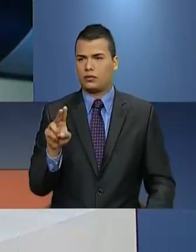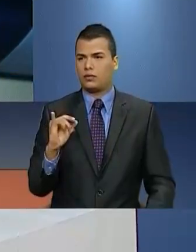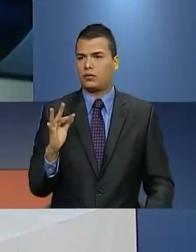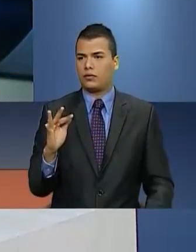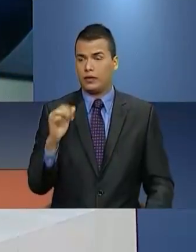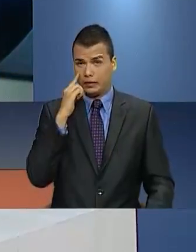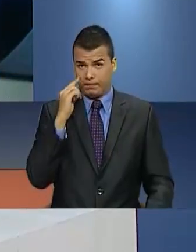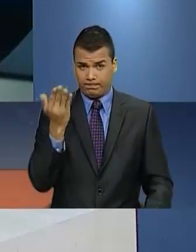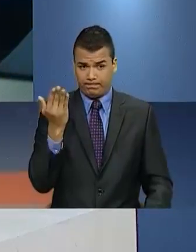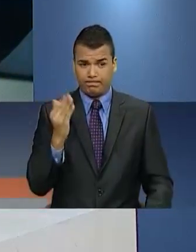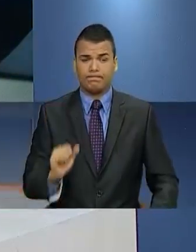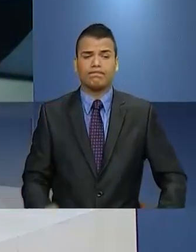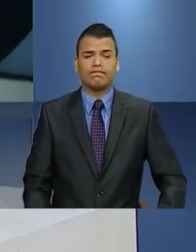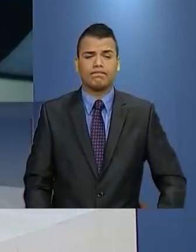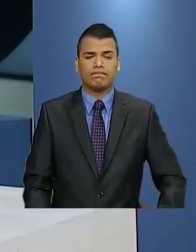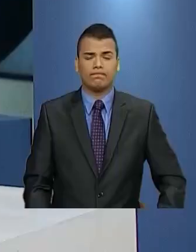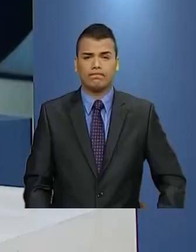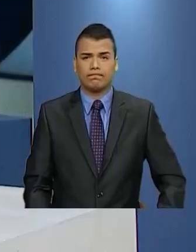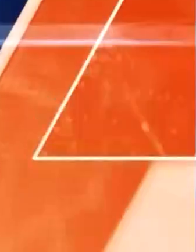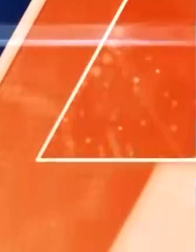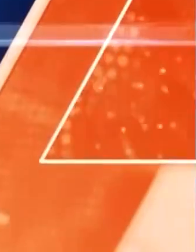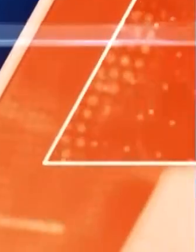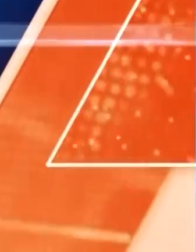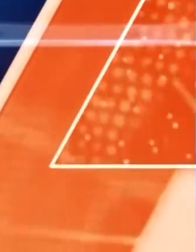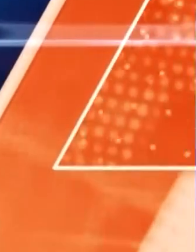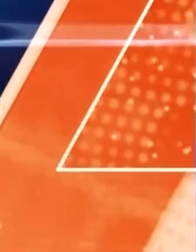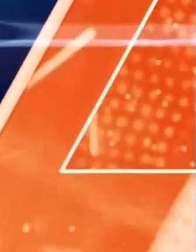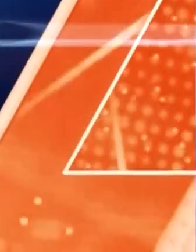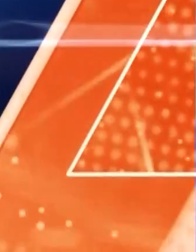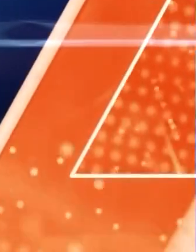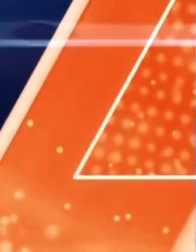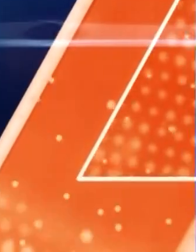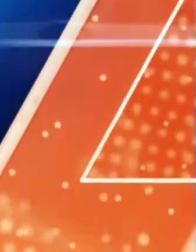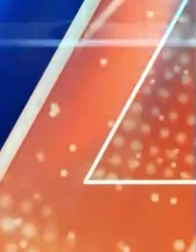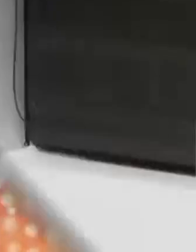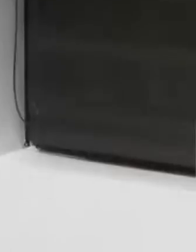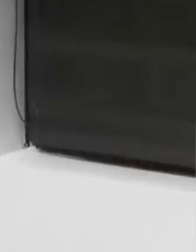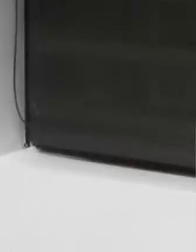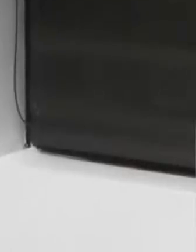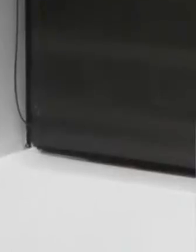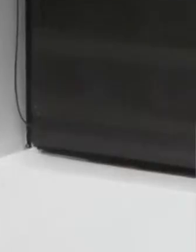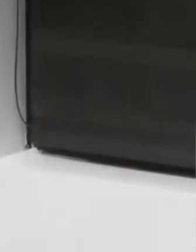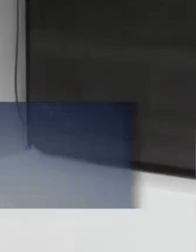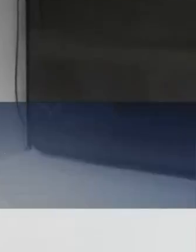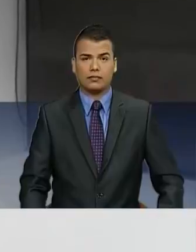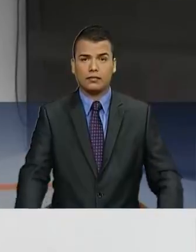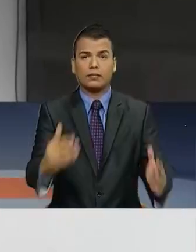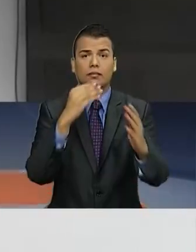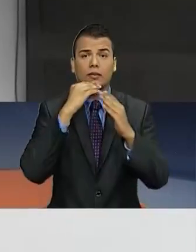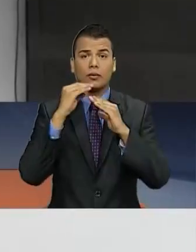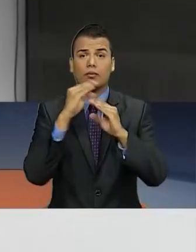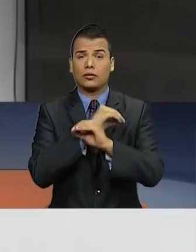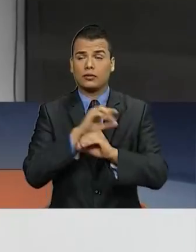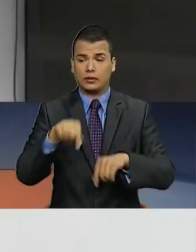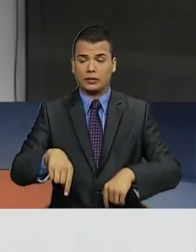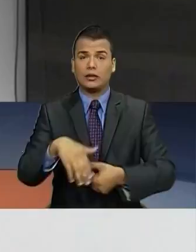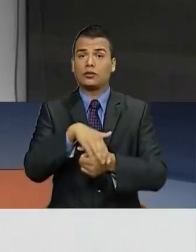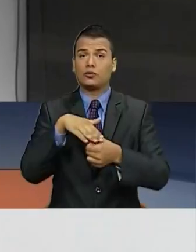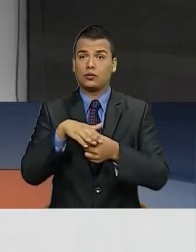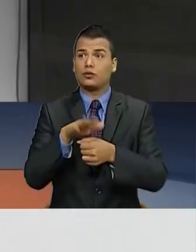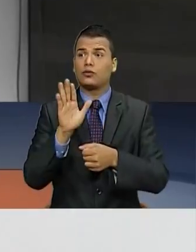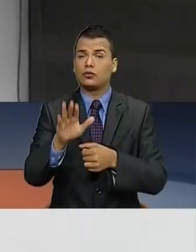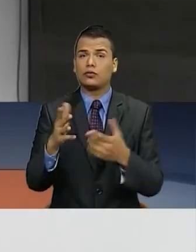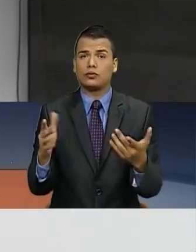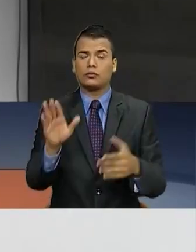de Telepacífico Noticias, Cristian Cuesta. Última hora en Telepacífico Noticias. Buenas noches. La situación de orden público que se